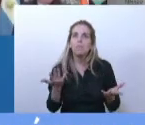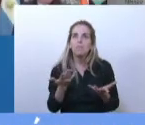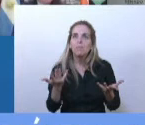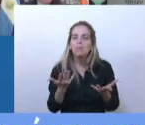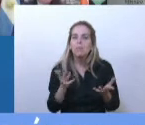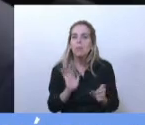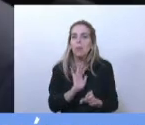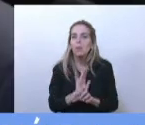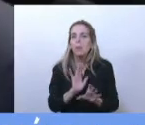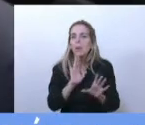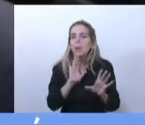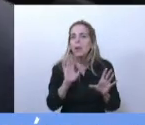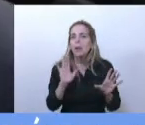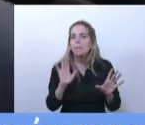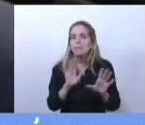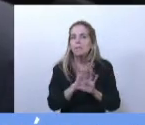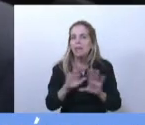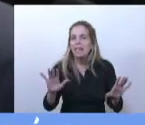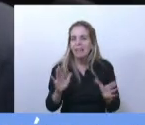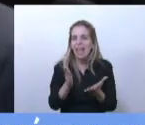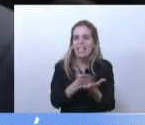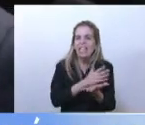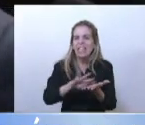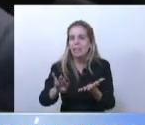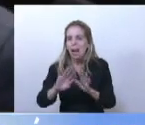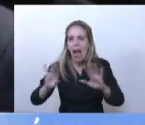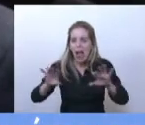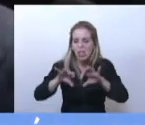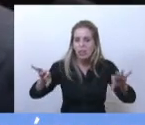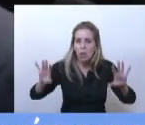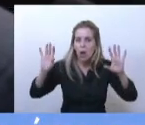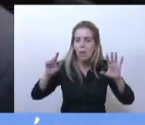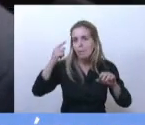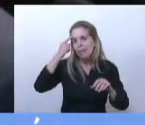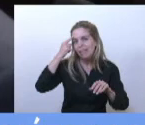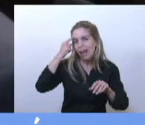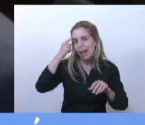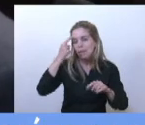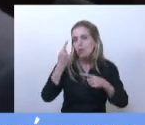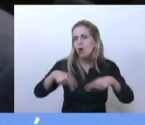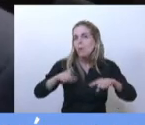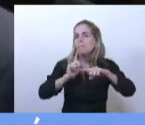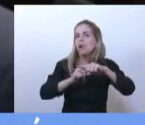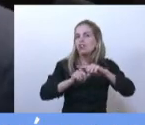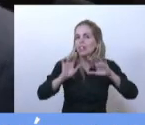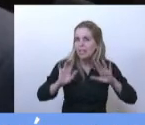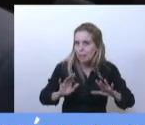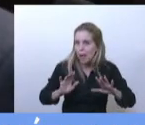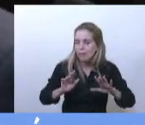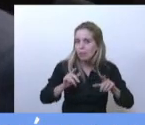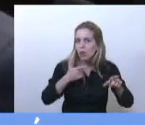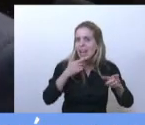de achicar las diferencias ver el lado positivo en las declaraciones que mencionaba la senadora